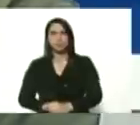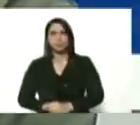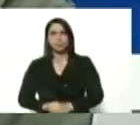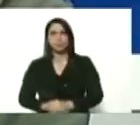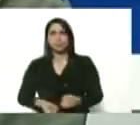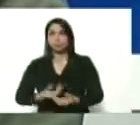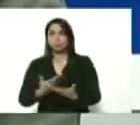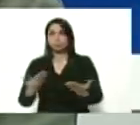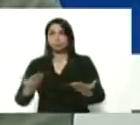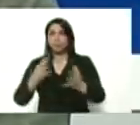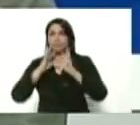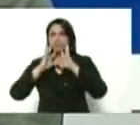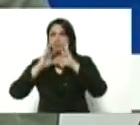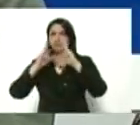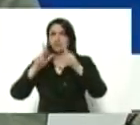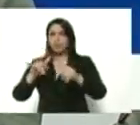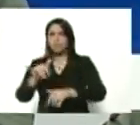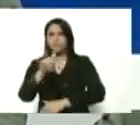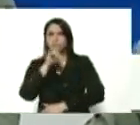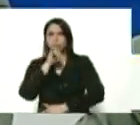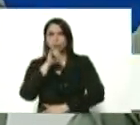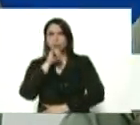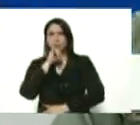dio reporte de